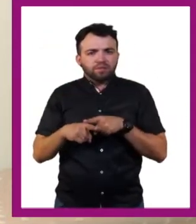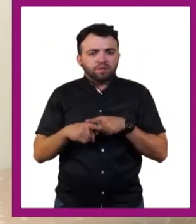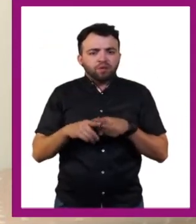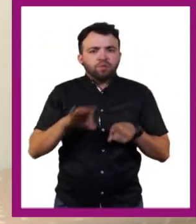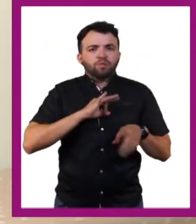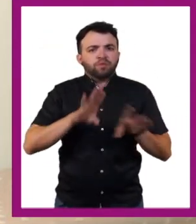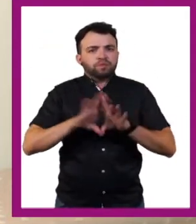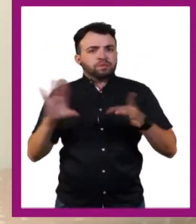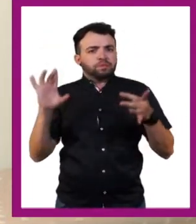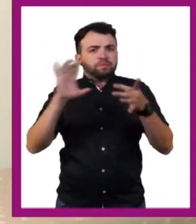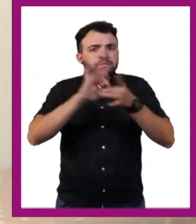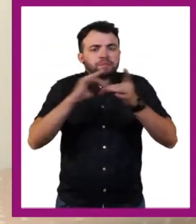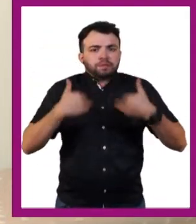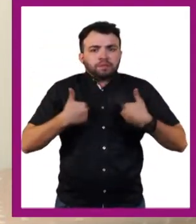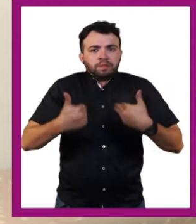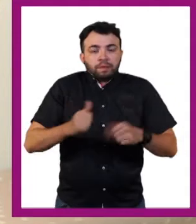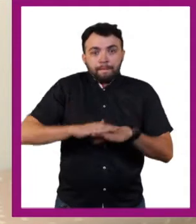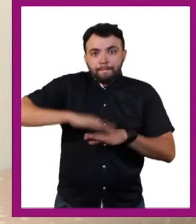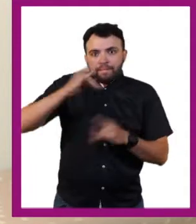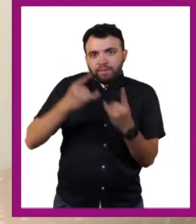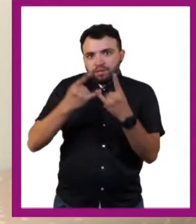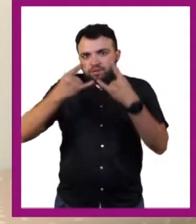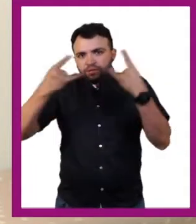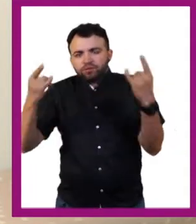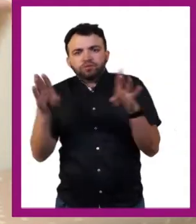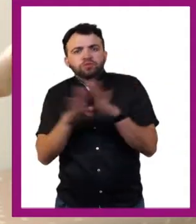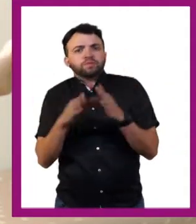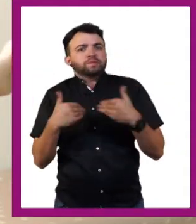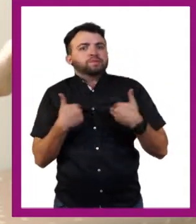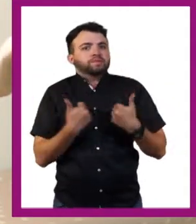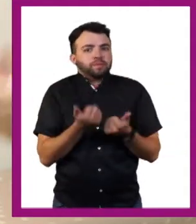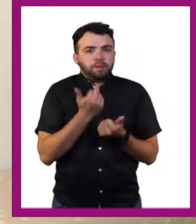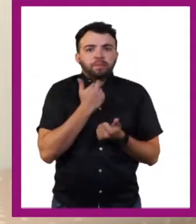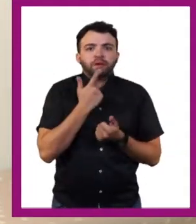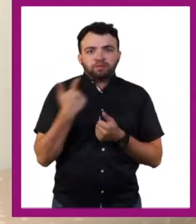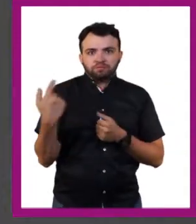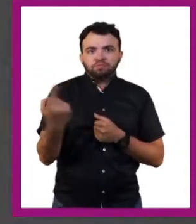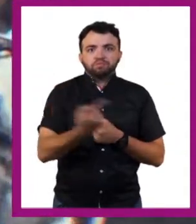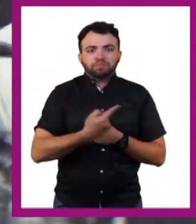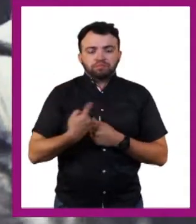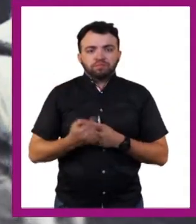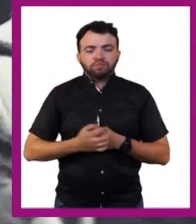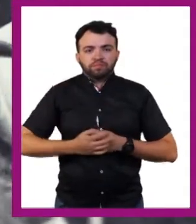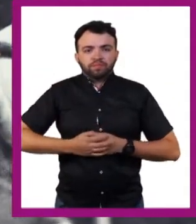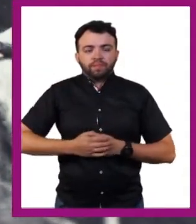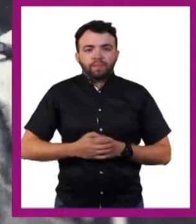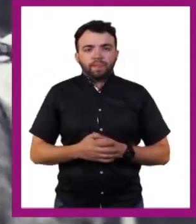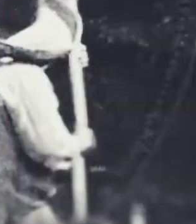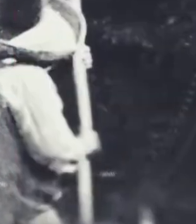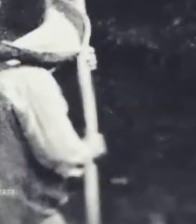entretejerlas para comprender mejor hechos históricos y también comprendernos a nosotros mismos.